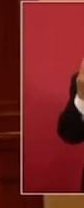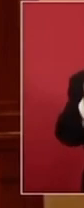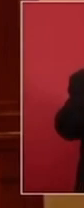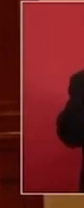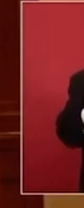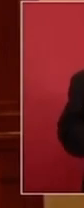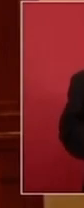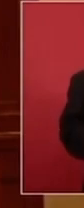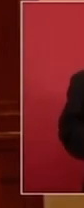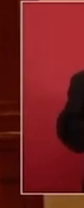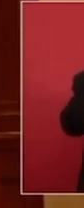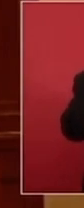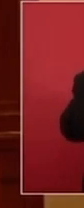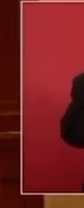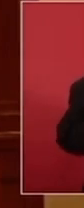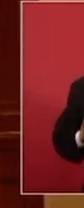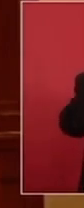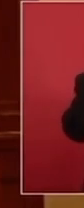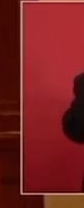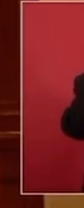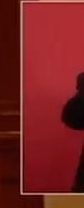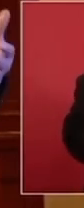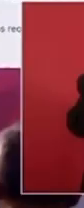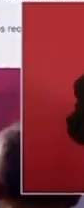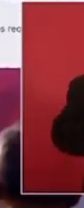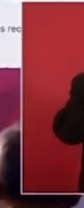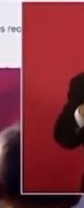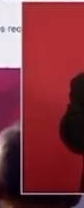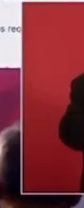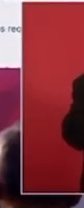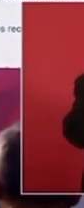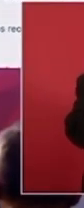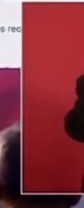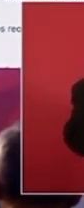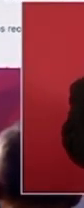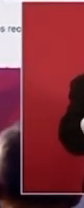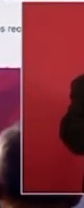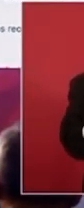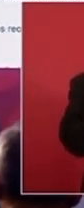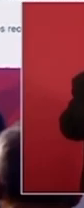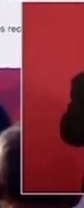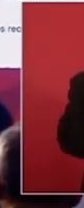queremos buscar la unidad en América, la hermandad en América.